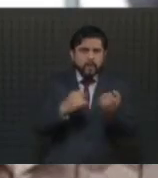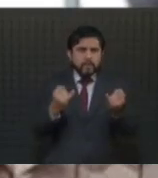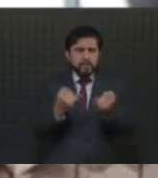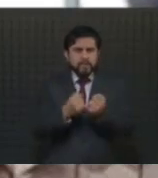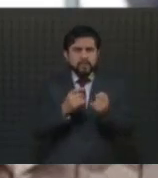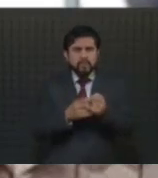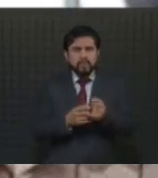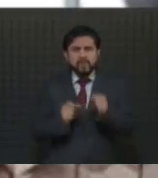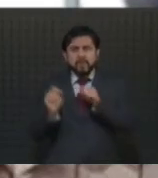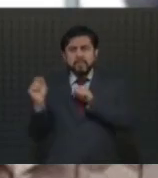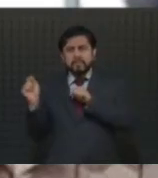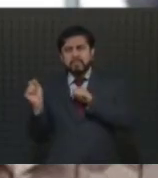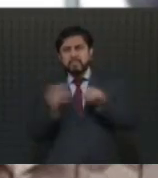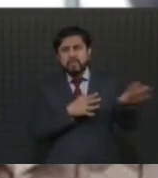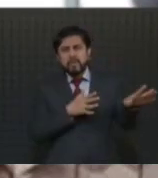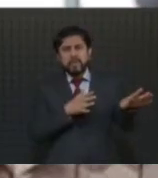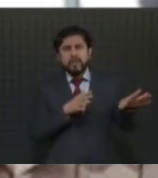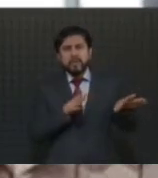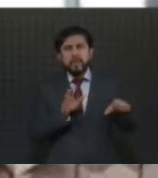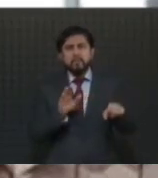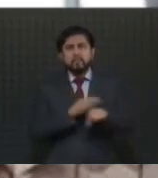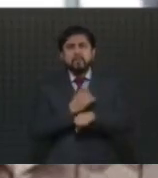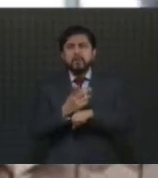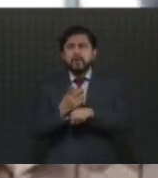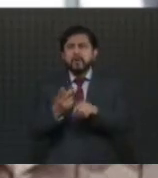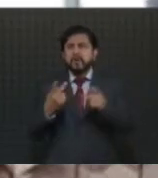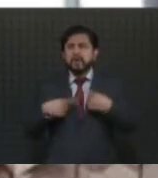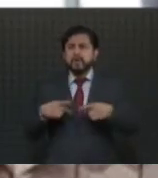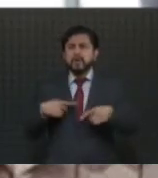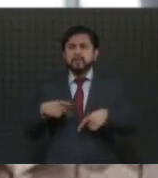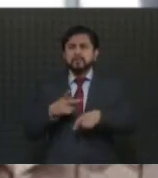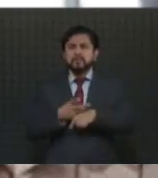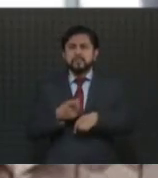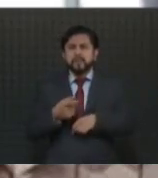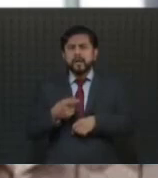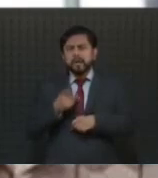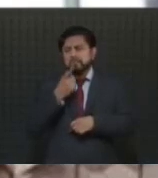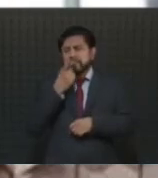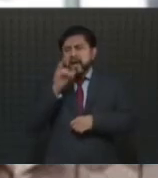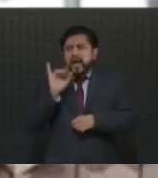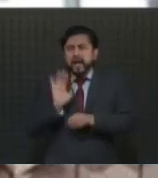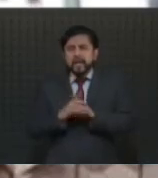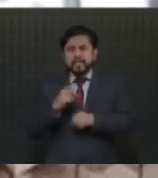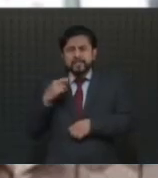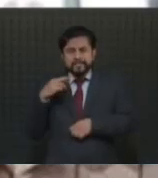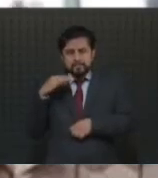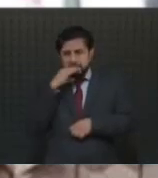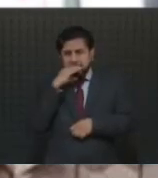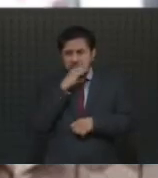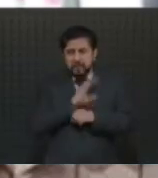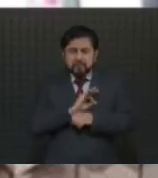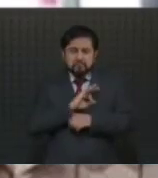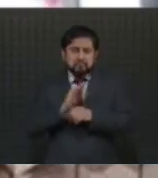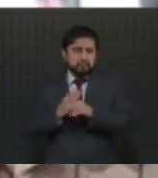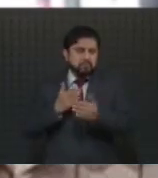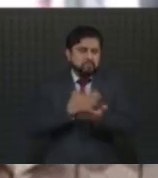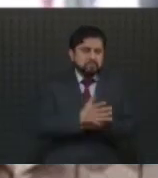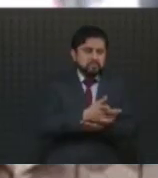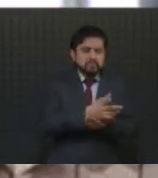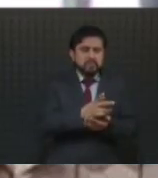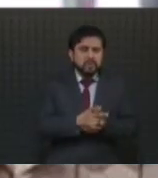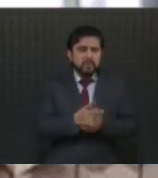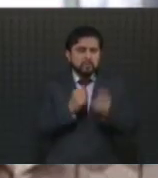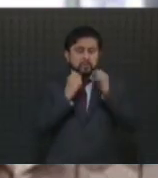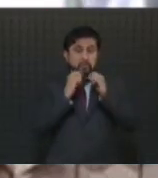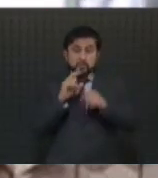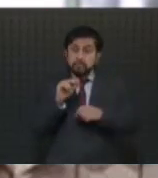valor económico, porque la gente no paga por entrar. Esa es la gran diferencia, esos son los dos grandes proyectos.